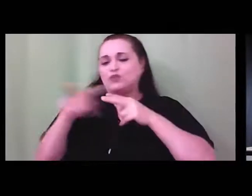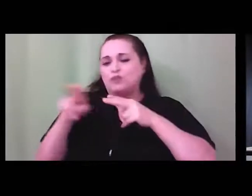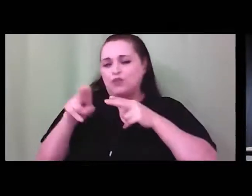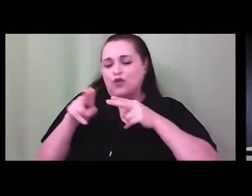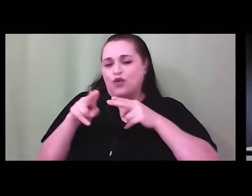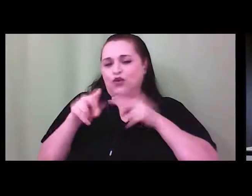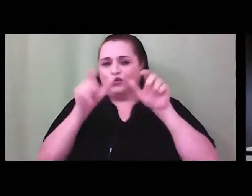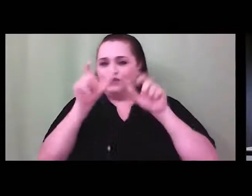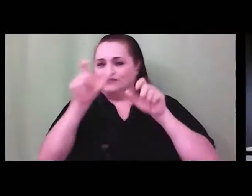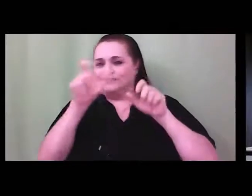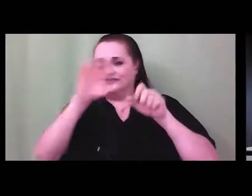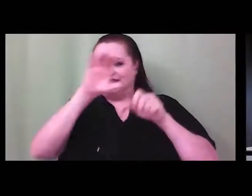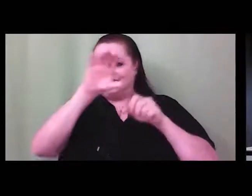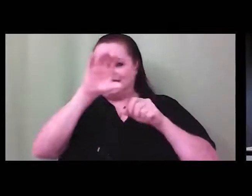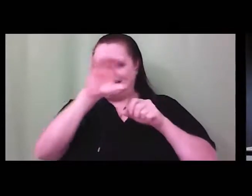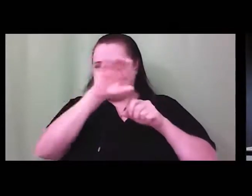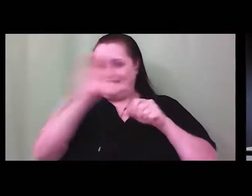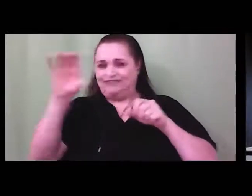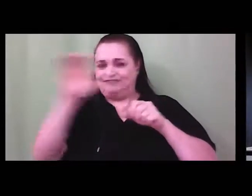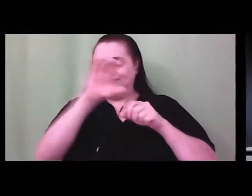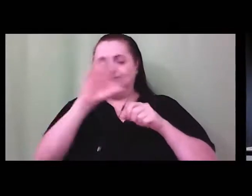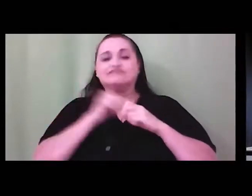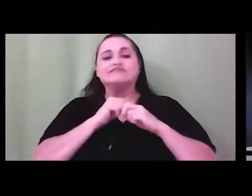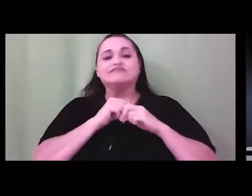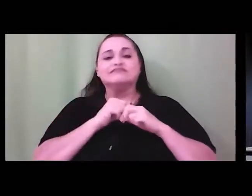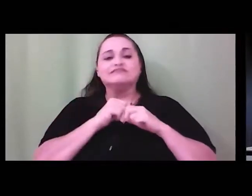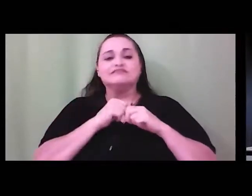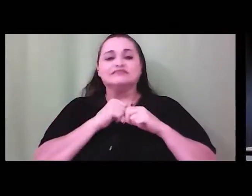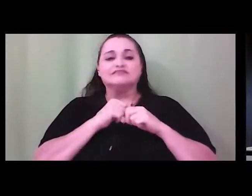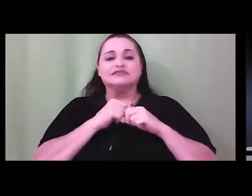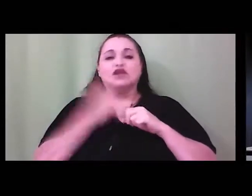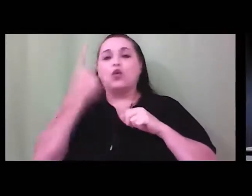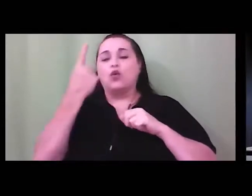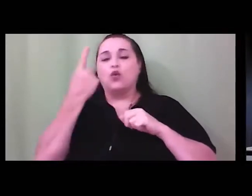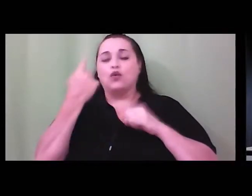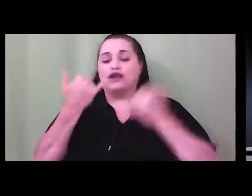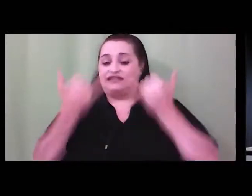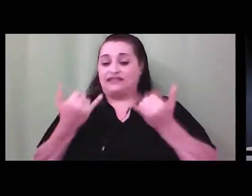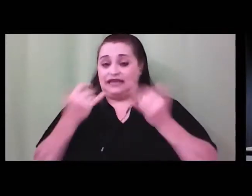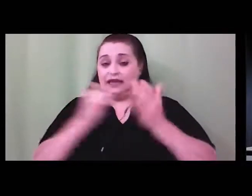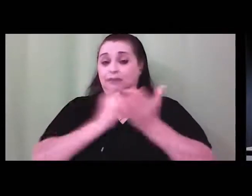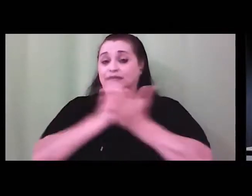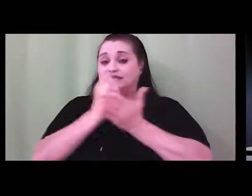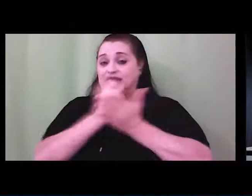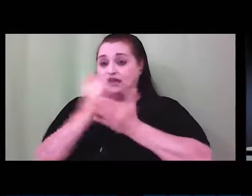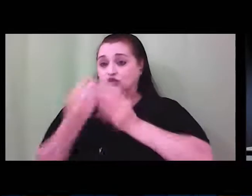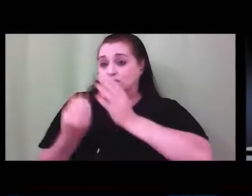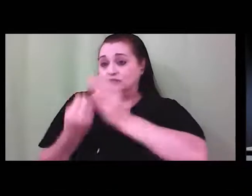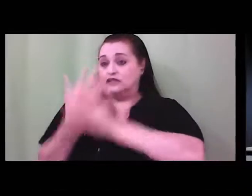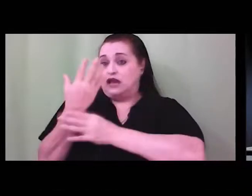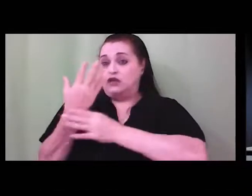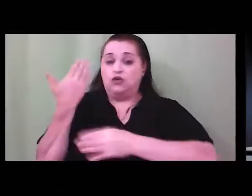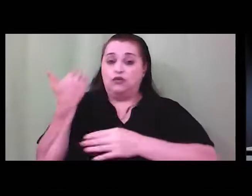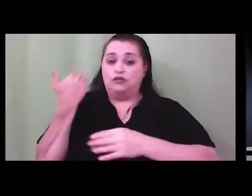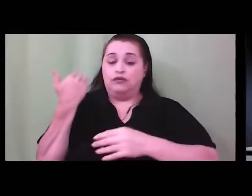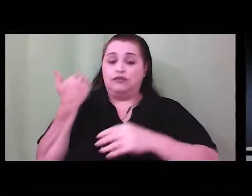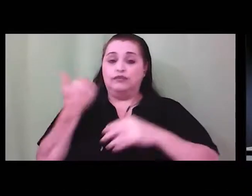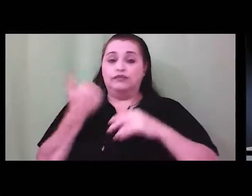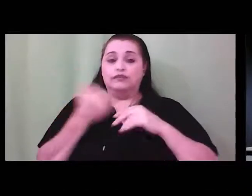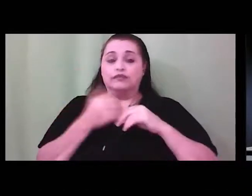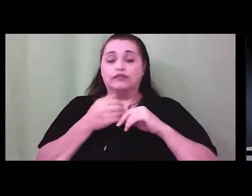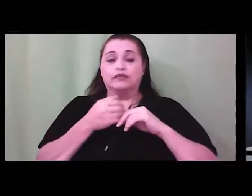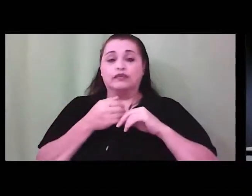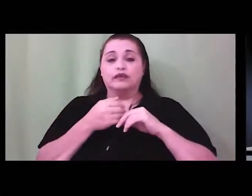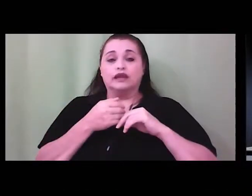cita pequeña de una reciente investigación que salió de